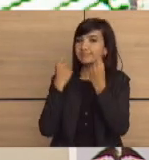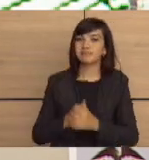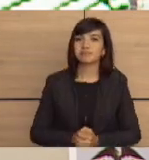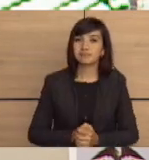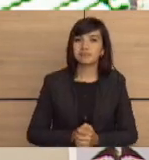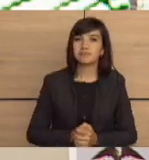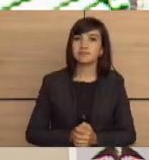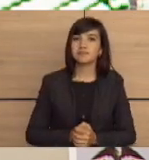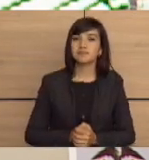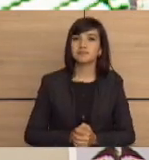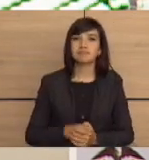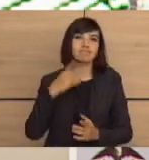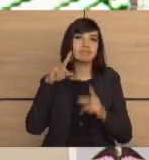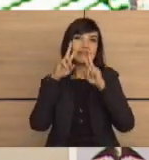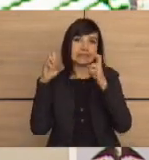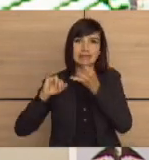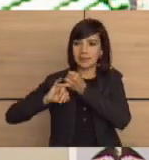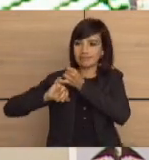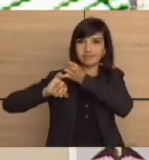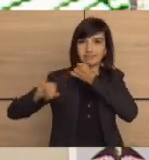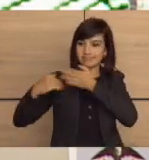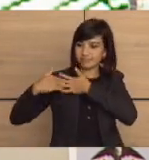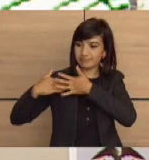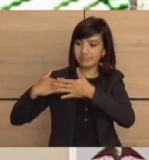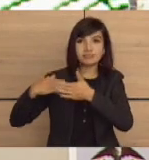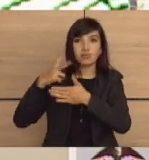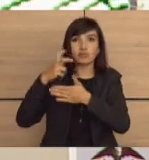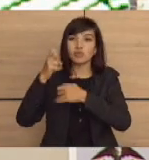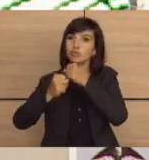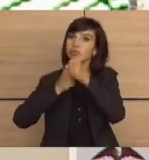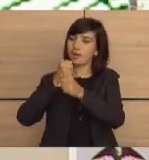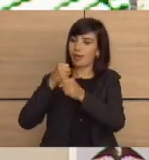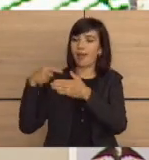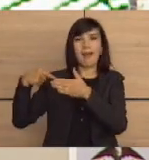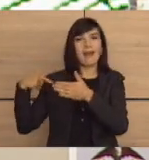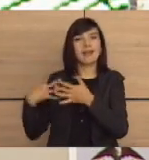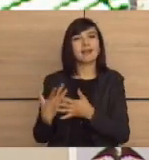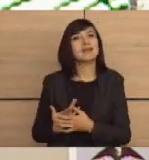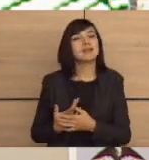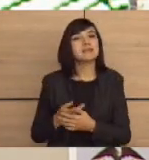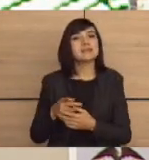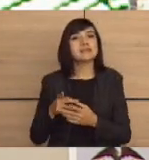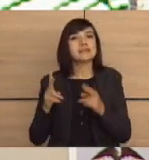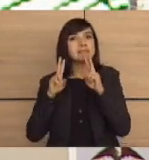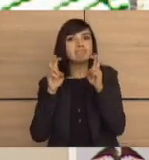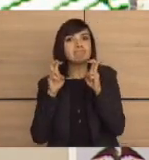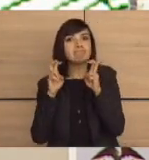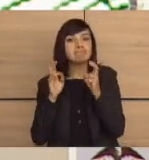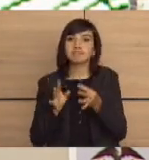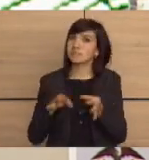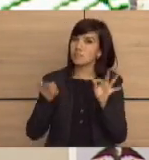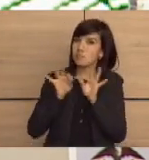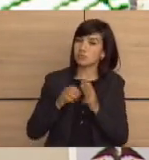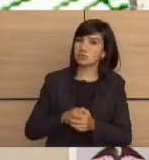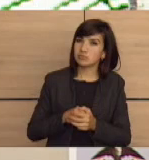Con esto del Bicentenario, lo importante es o no es sencillamente que sepamos